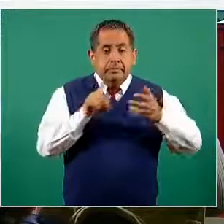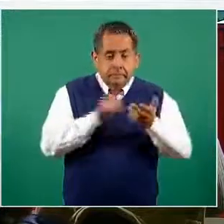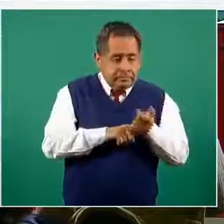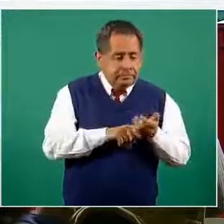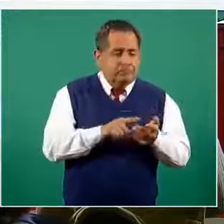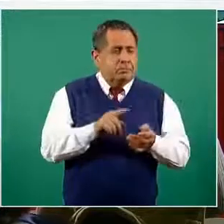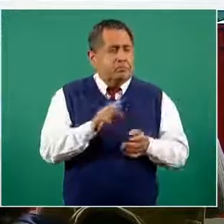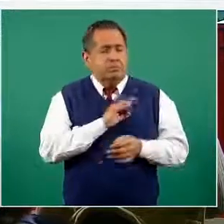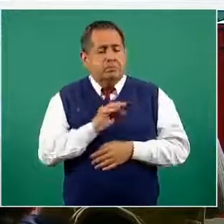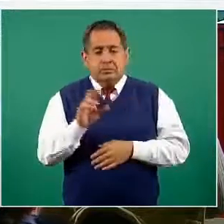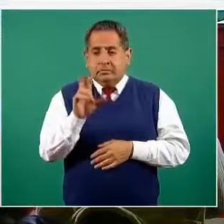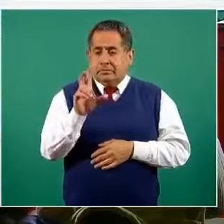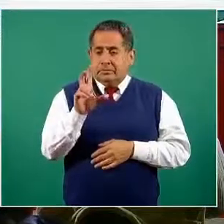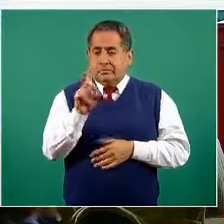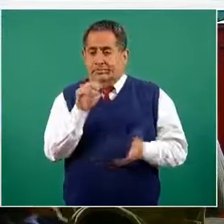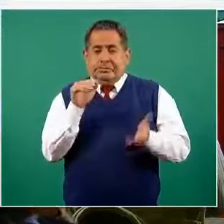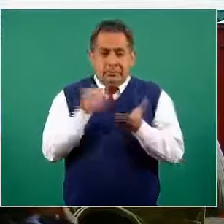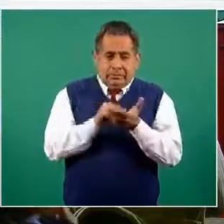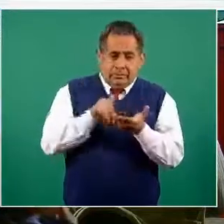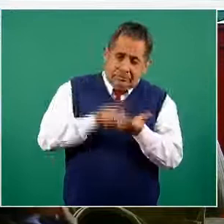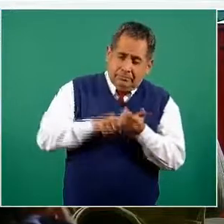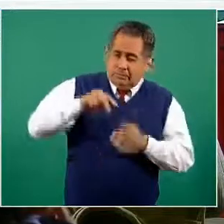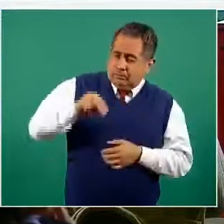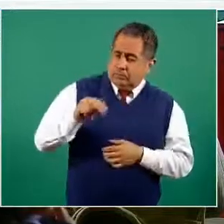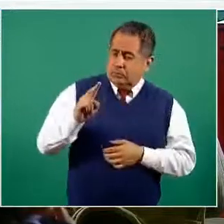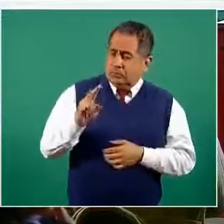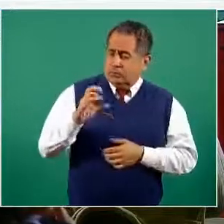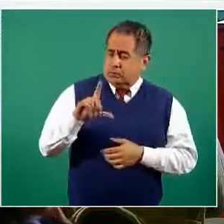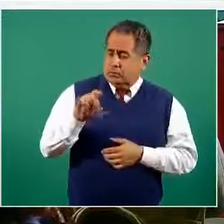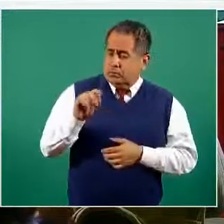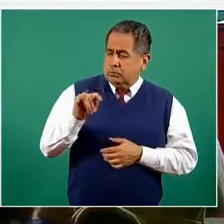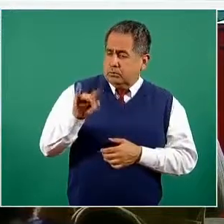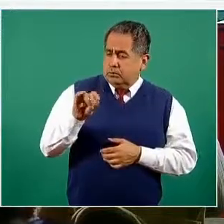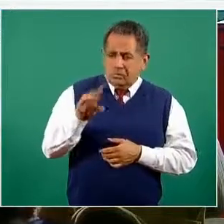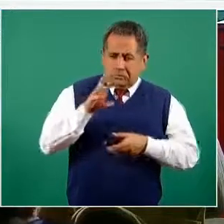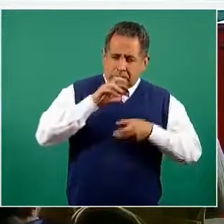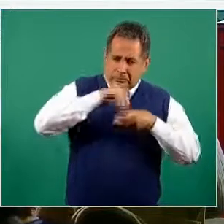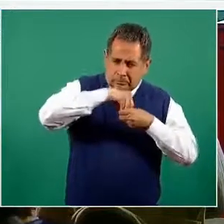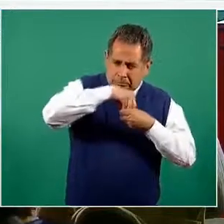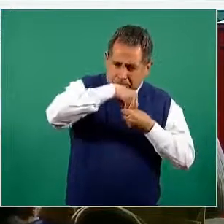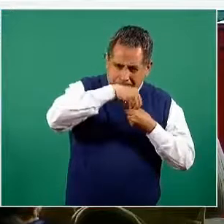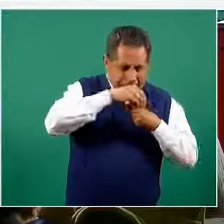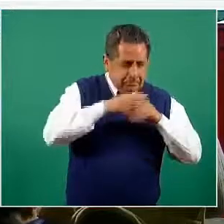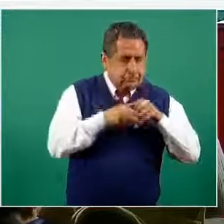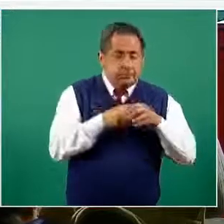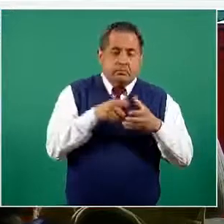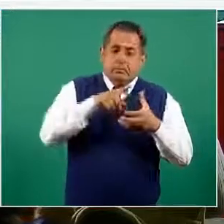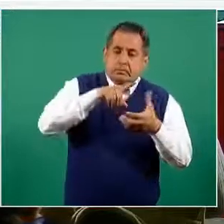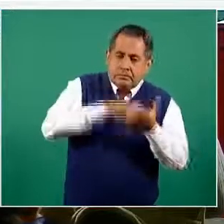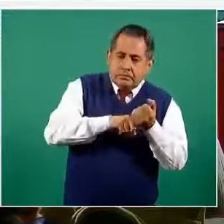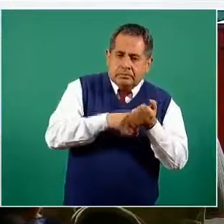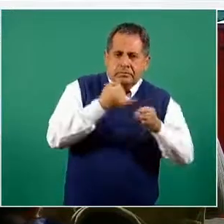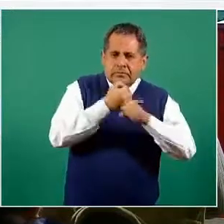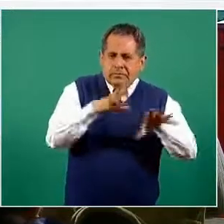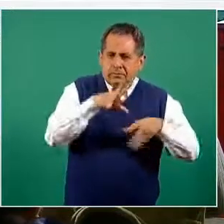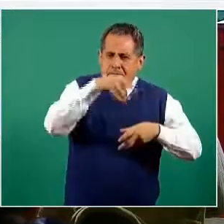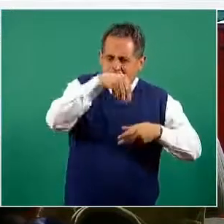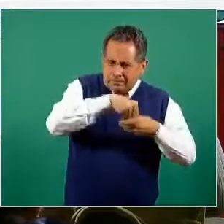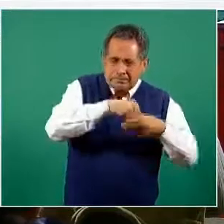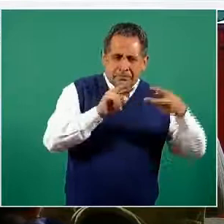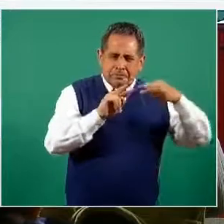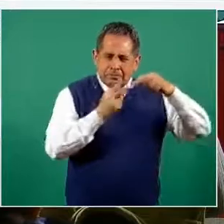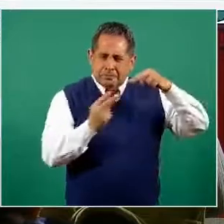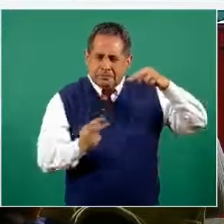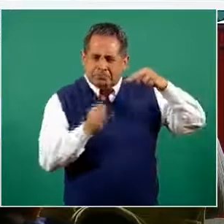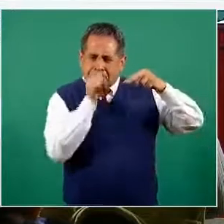de 30,000 nucleótidos. Estos nucleótidos es la información genética del virus que hace